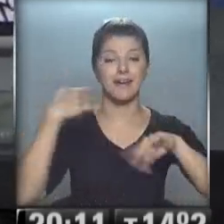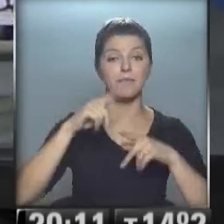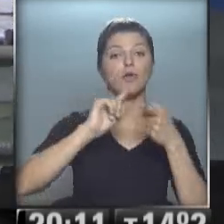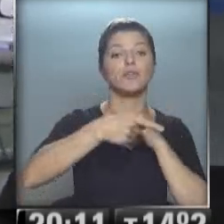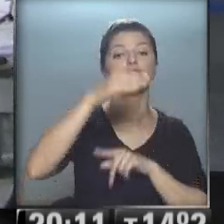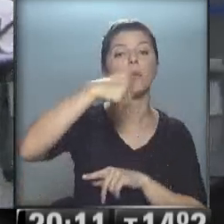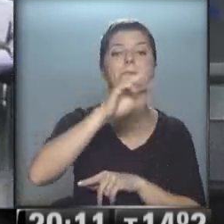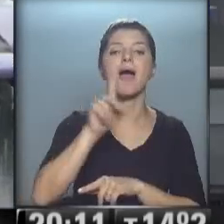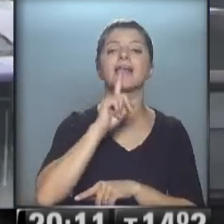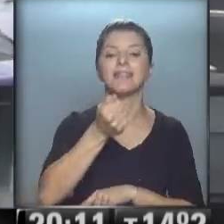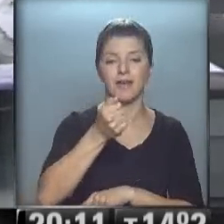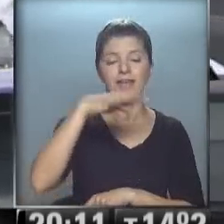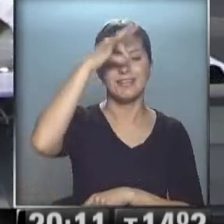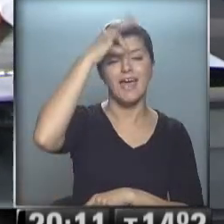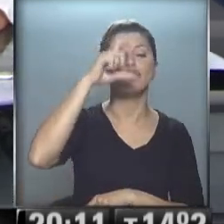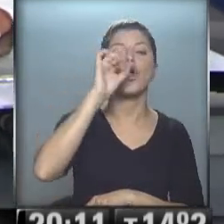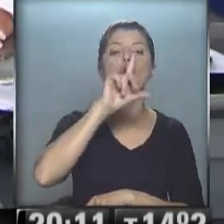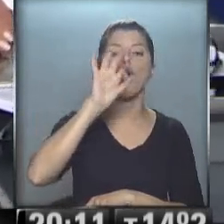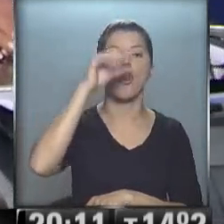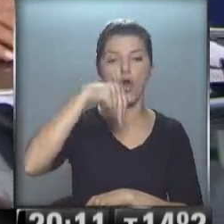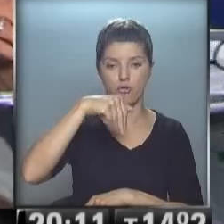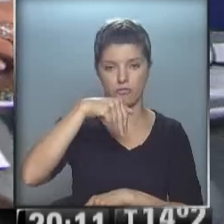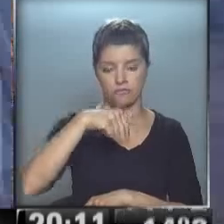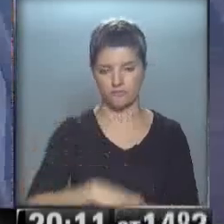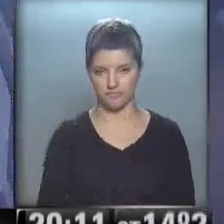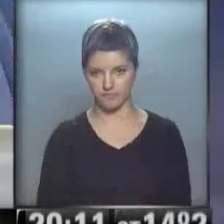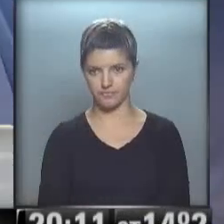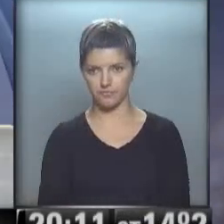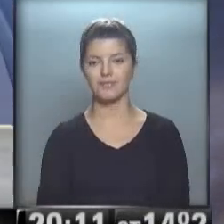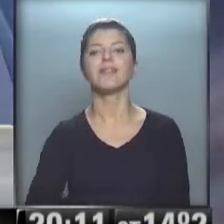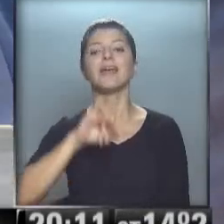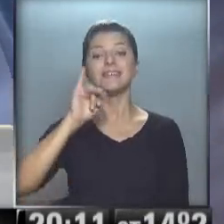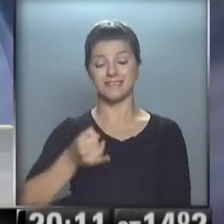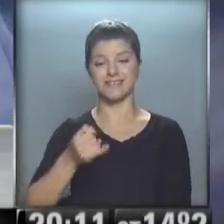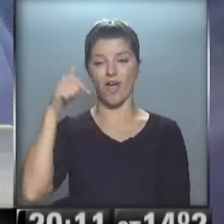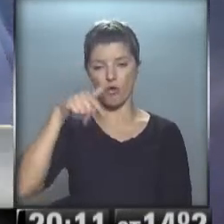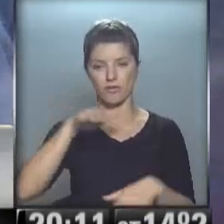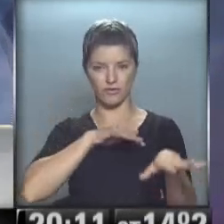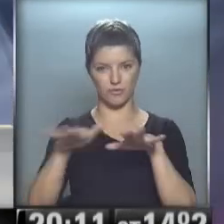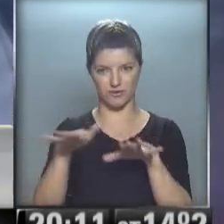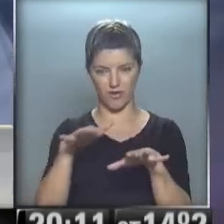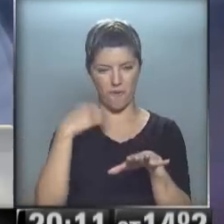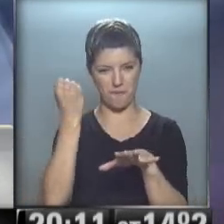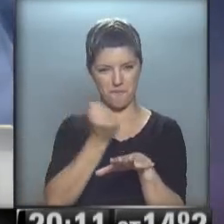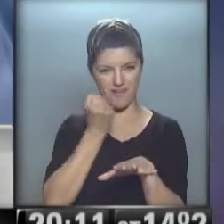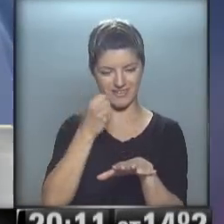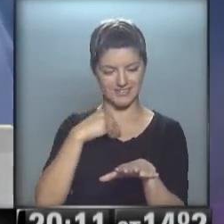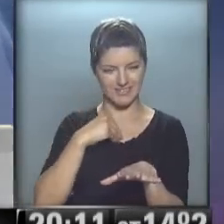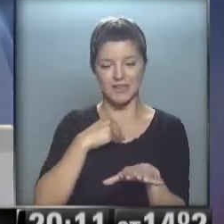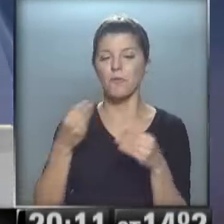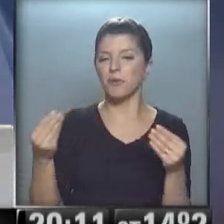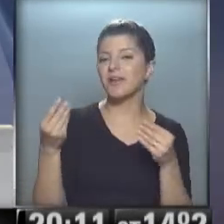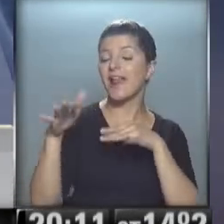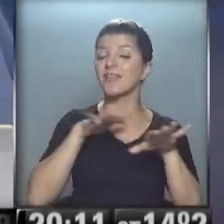Teatro Colón. Marta, adelante. Sí, efectivamente, estamos en un momento realmente muy significativo, como es el conflicto